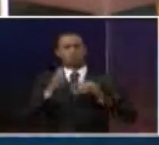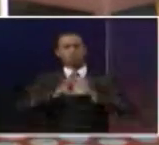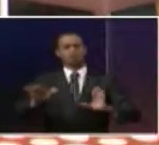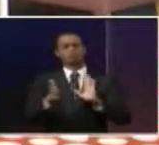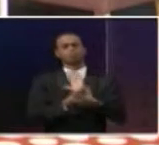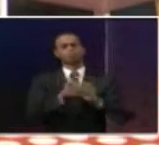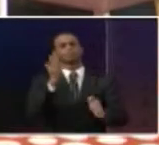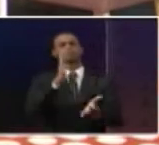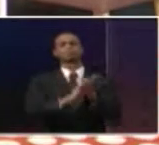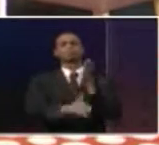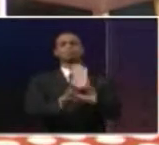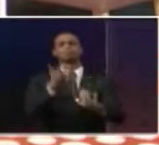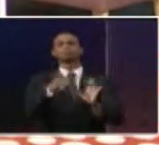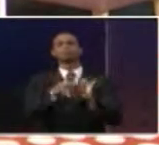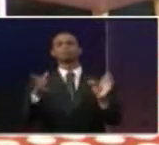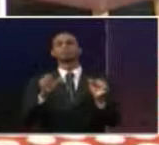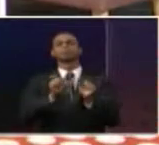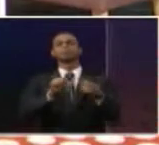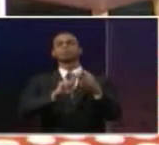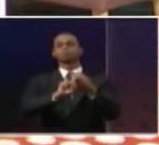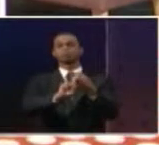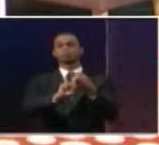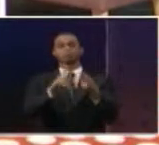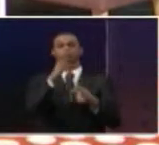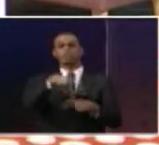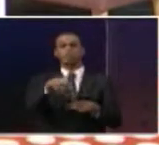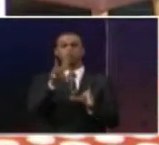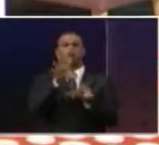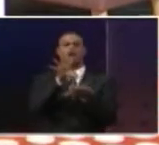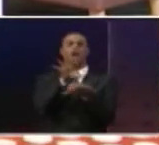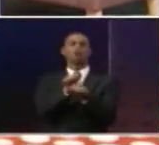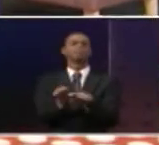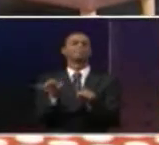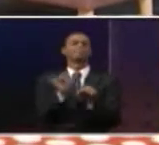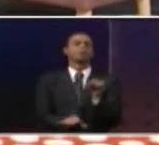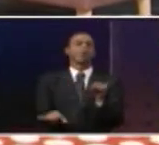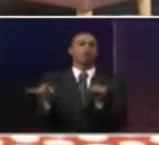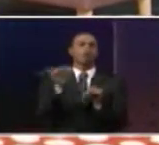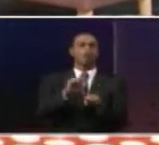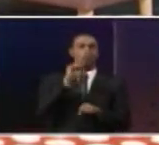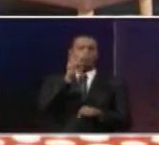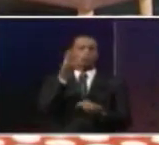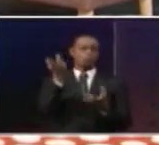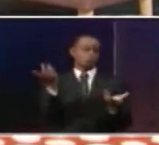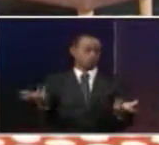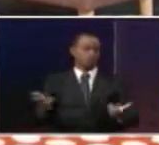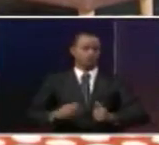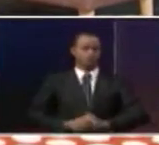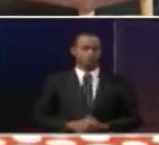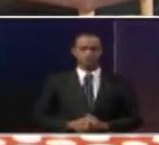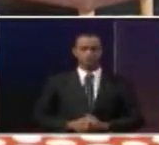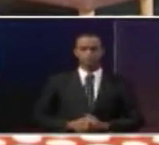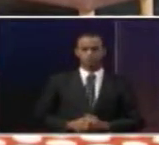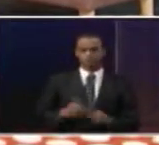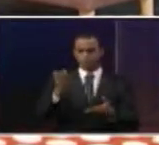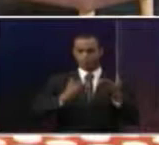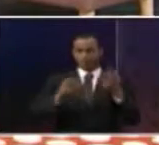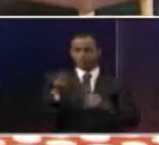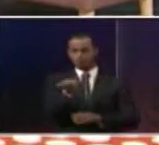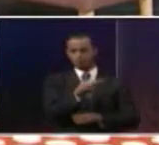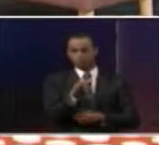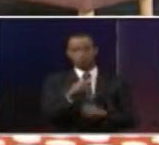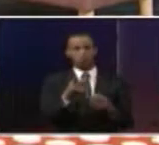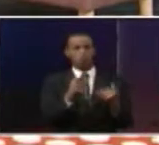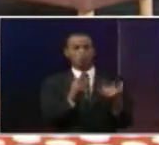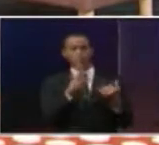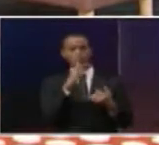a dejar sí. Esto. Pero cuando la rutina se convierte en parte ya de la pareja. Pero se puede dar el caso de que los dos estén enamorados,